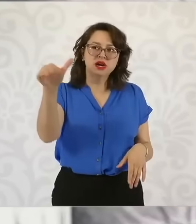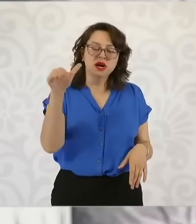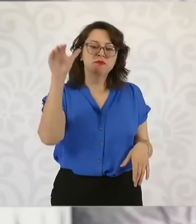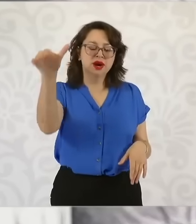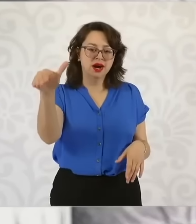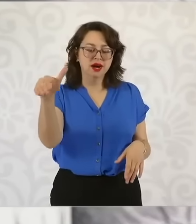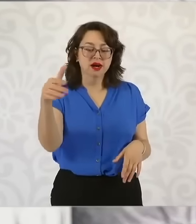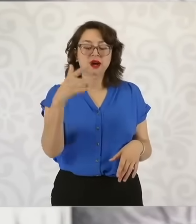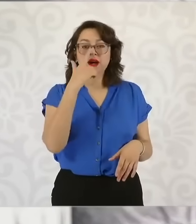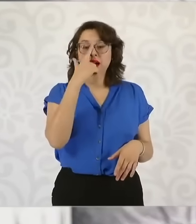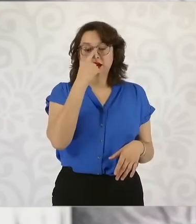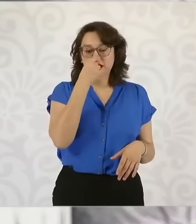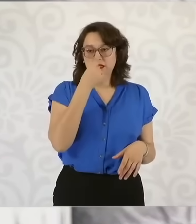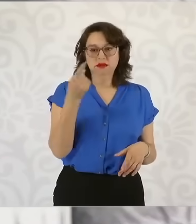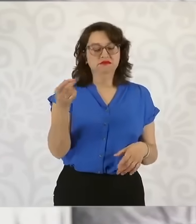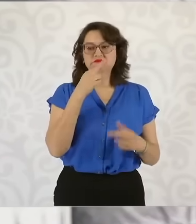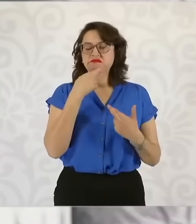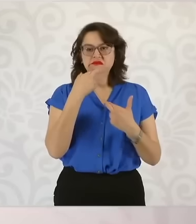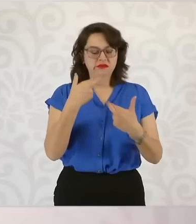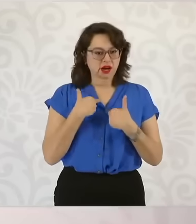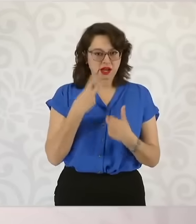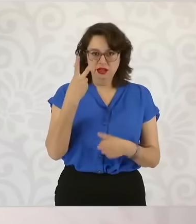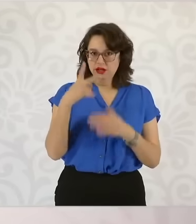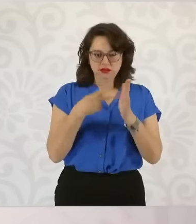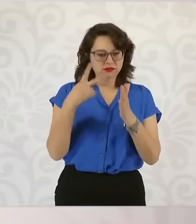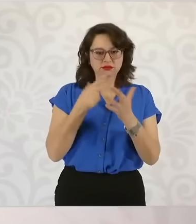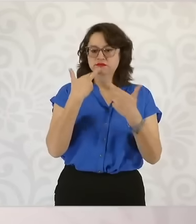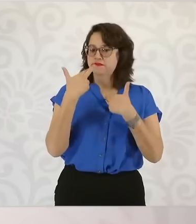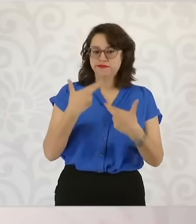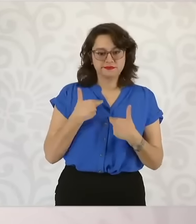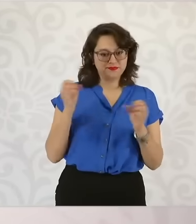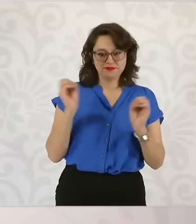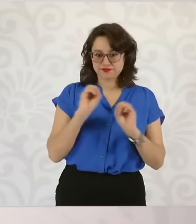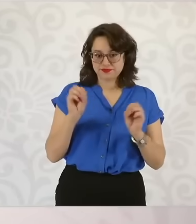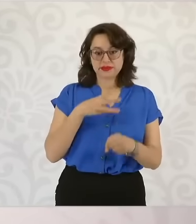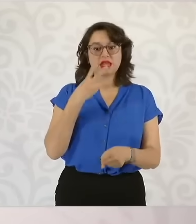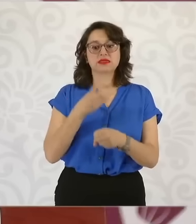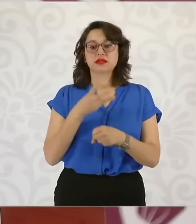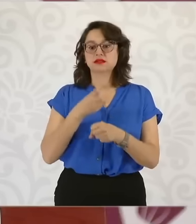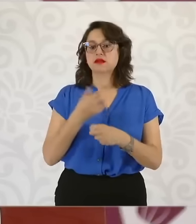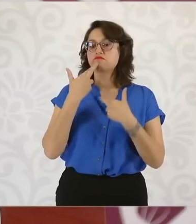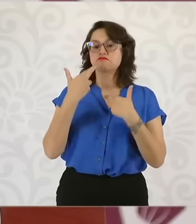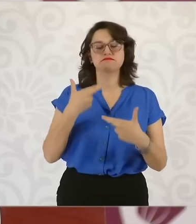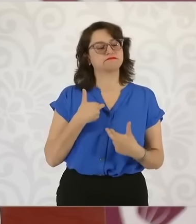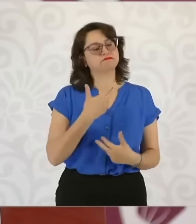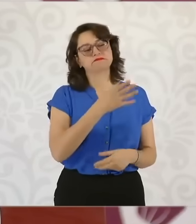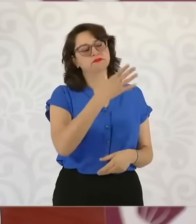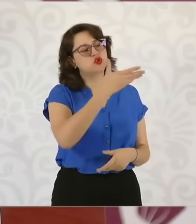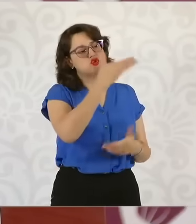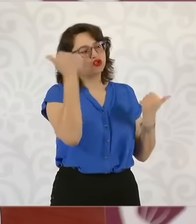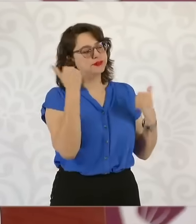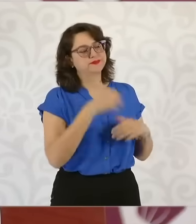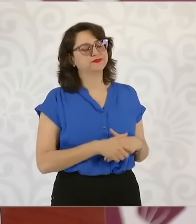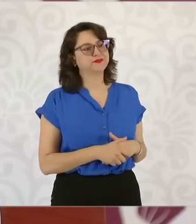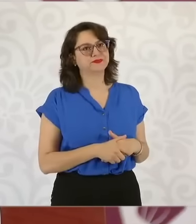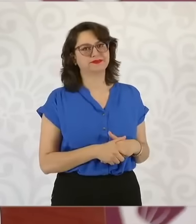En las primeras 2 ocasiones no respondió nada y en la última respondió que no sabía. La verdad es que sí